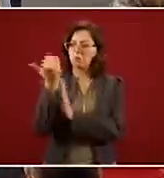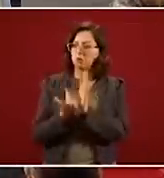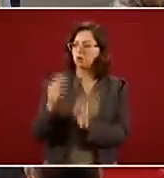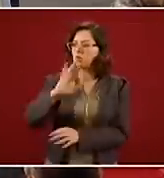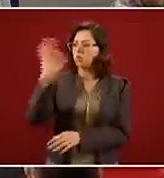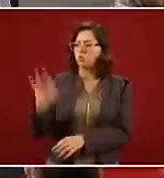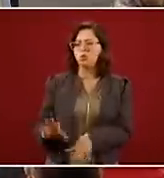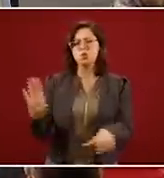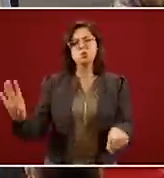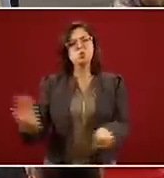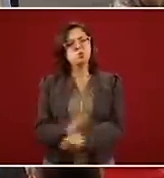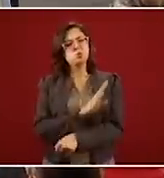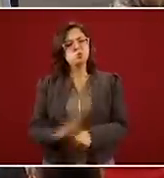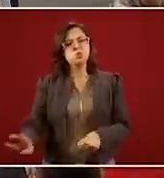buenas.